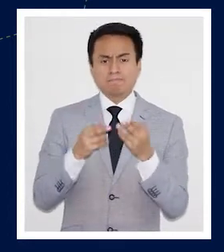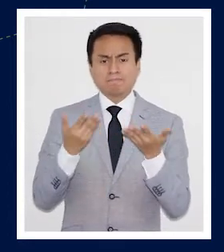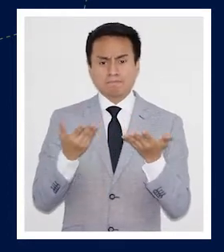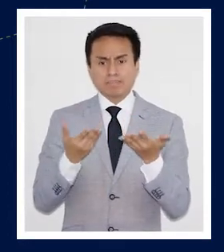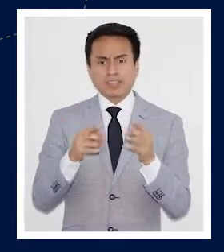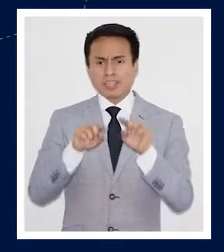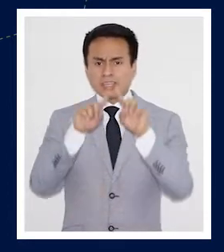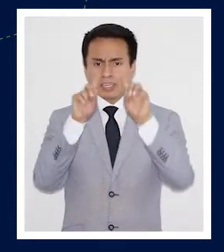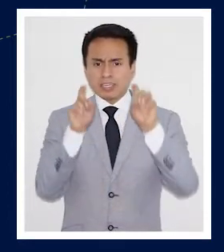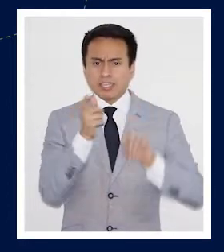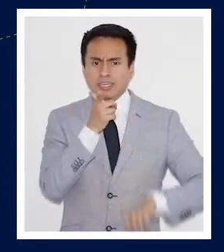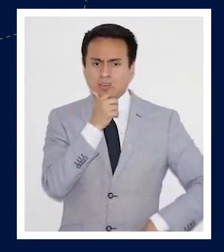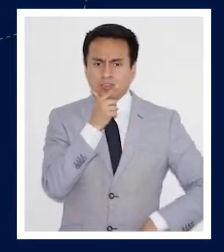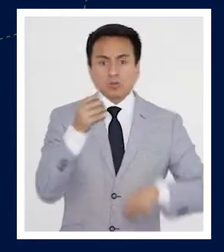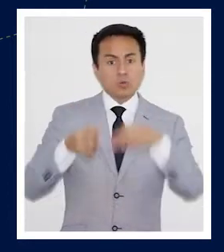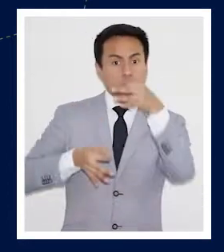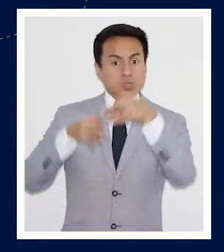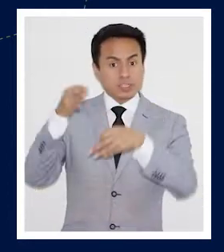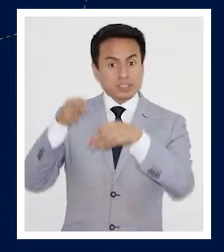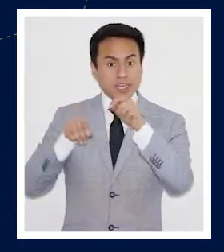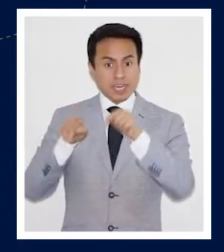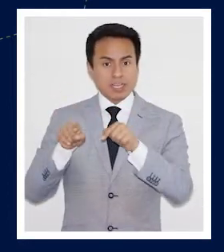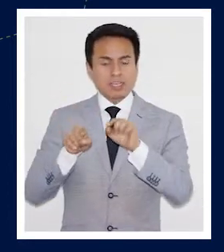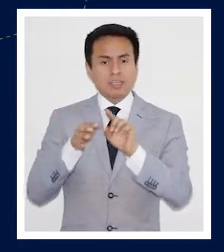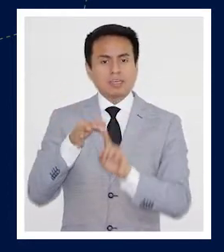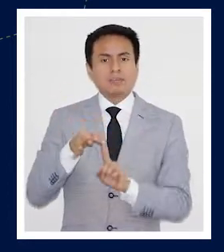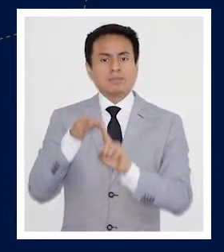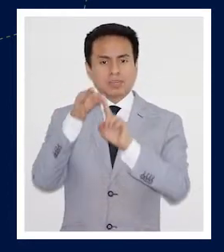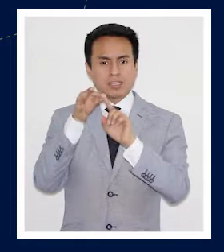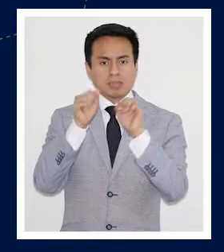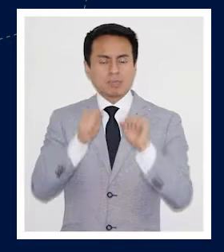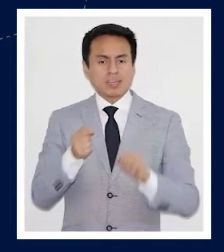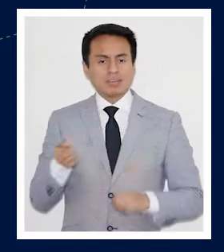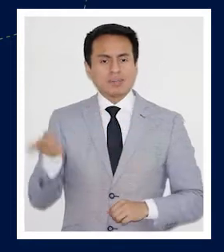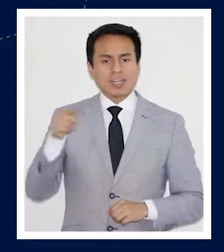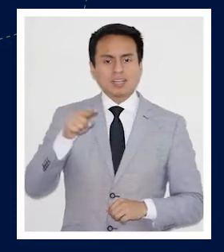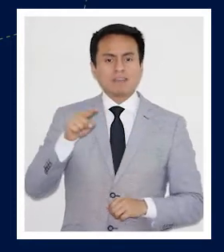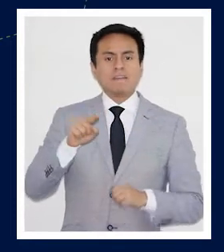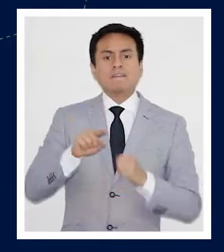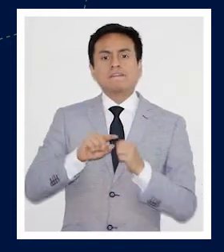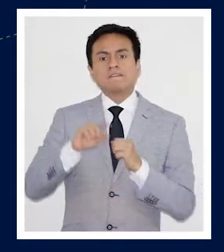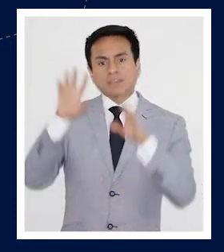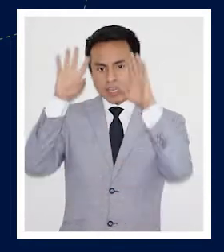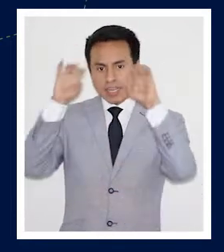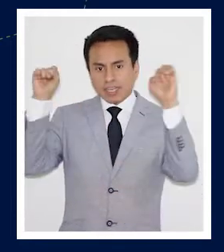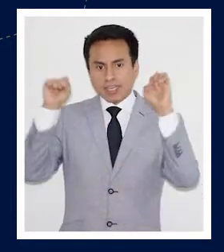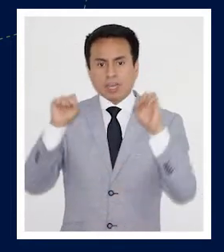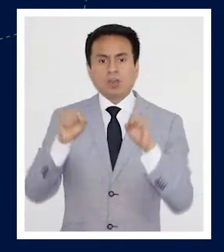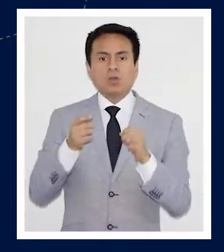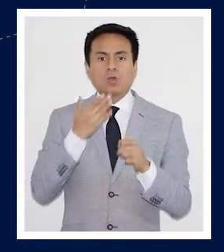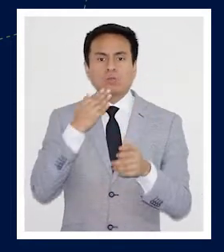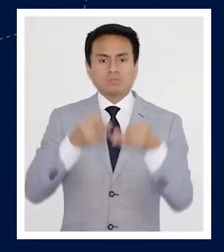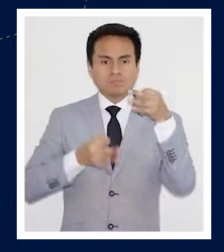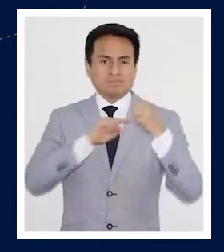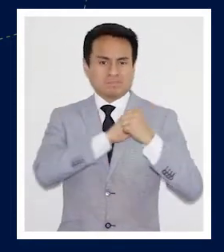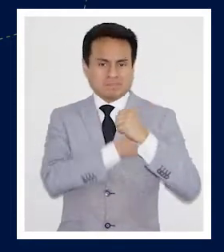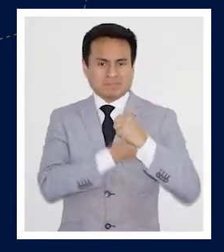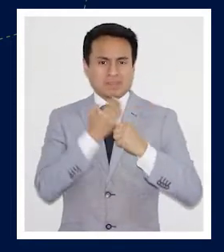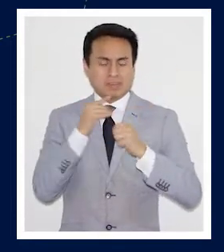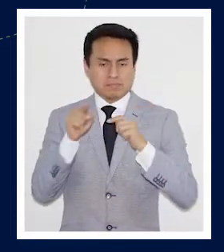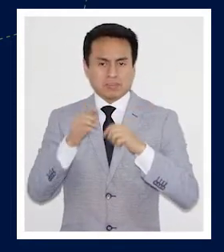a una interrogación judicial que principalmente puede venir de fiscalías o del Poder